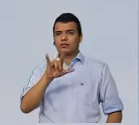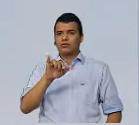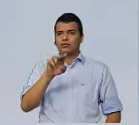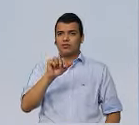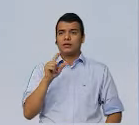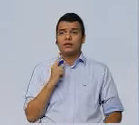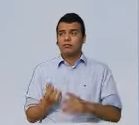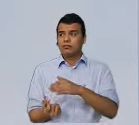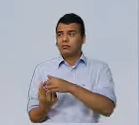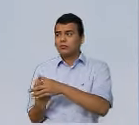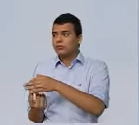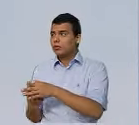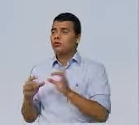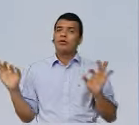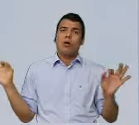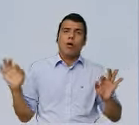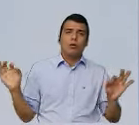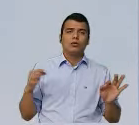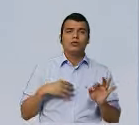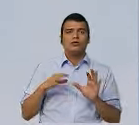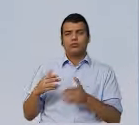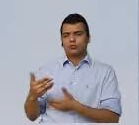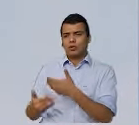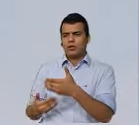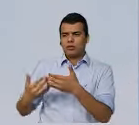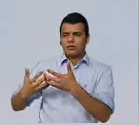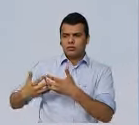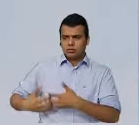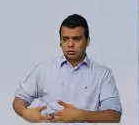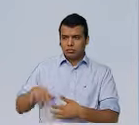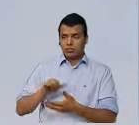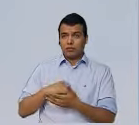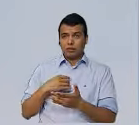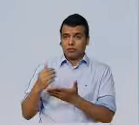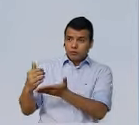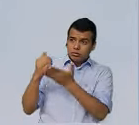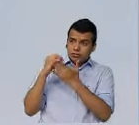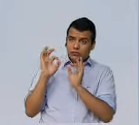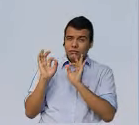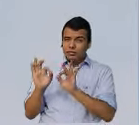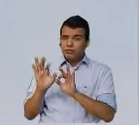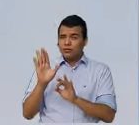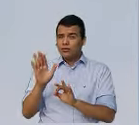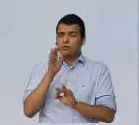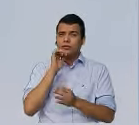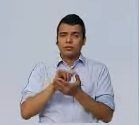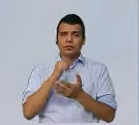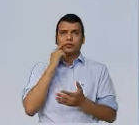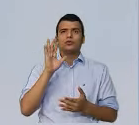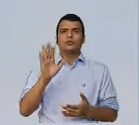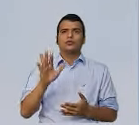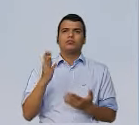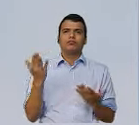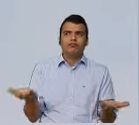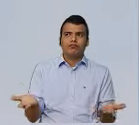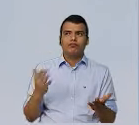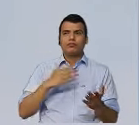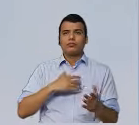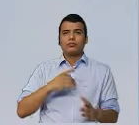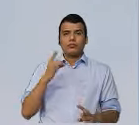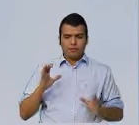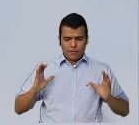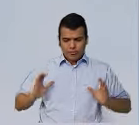en la actividad o en el efecto que tiene la insulina, o digamos en la resistencia que puede generar el